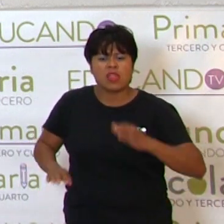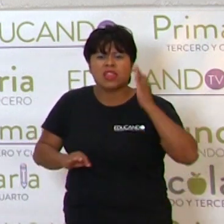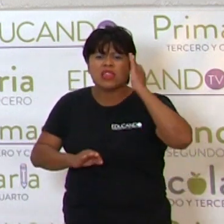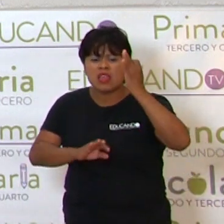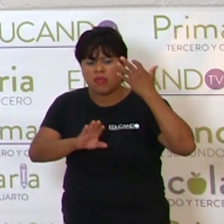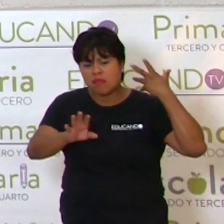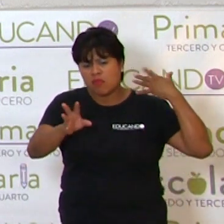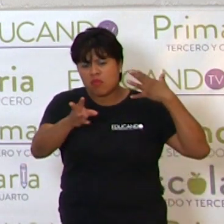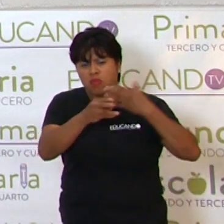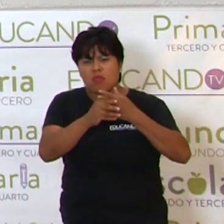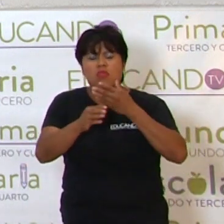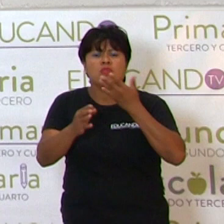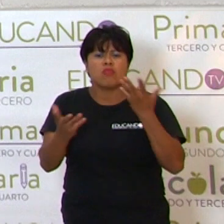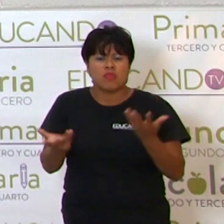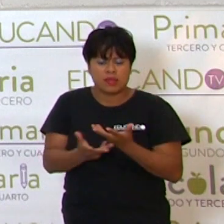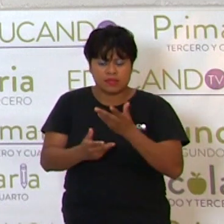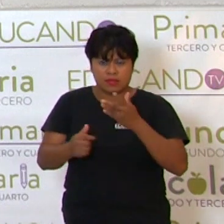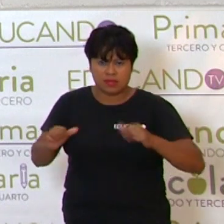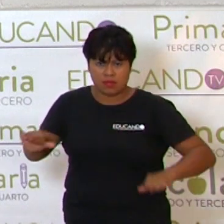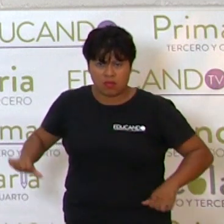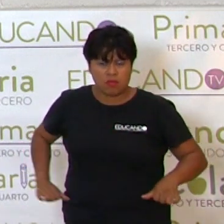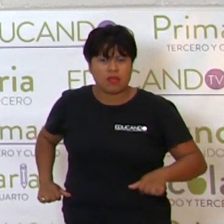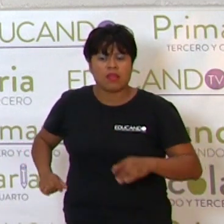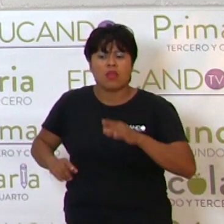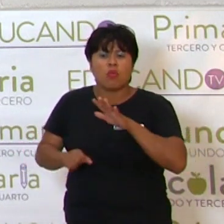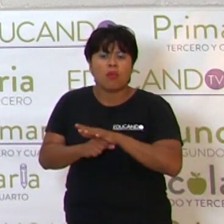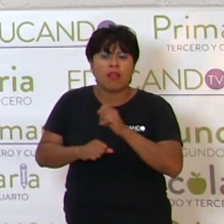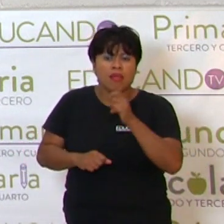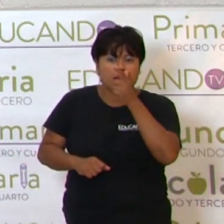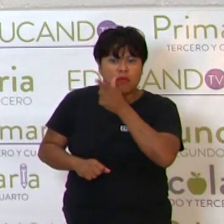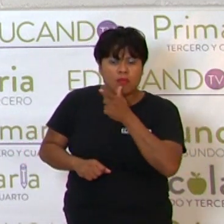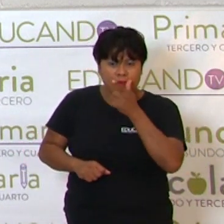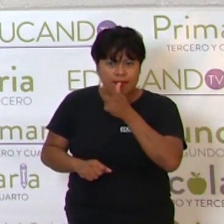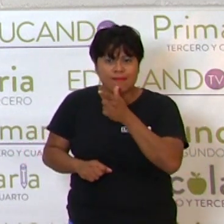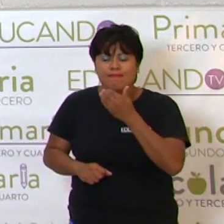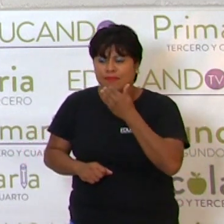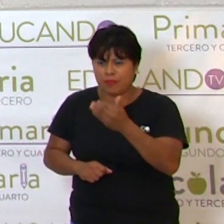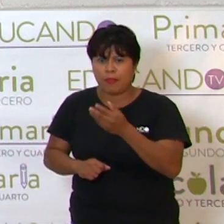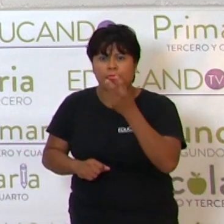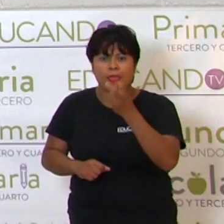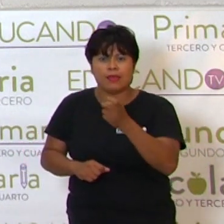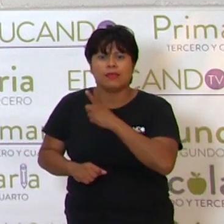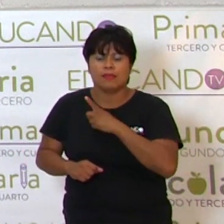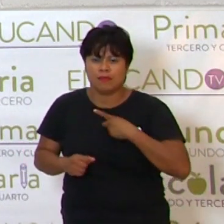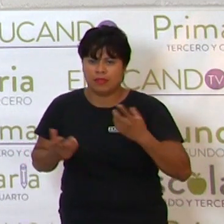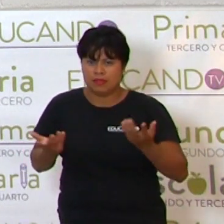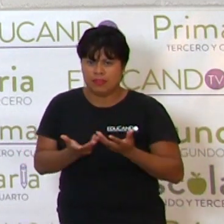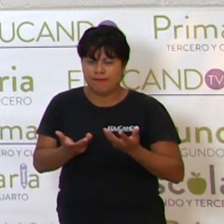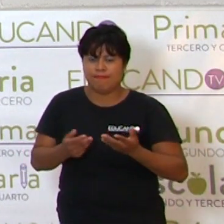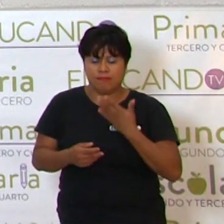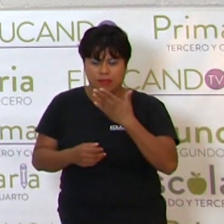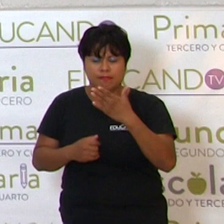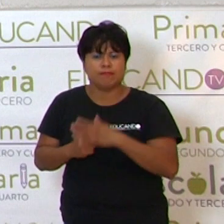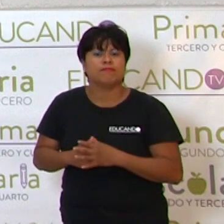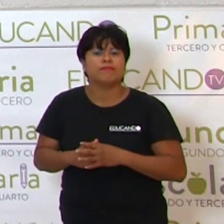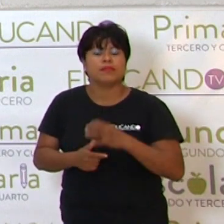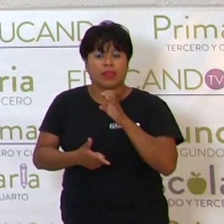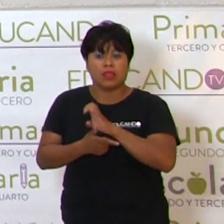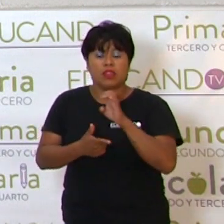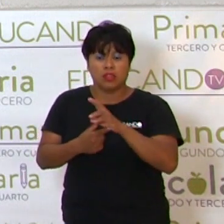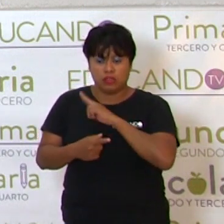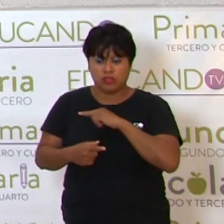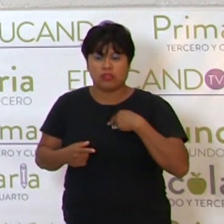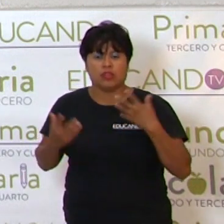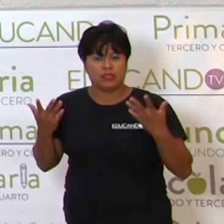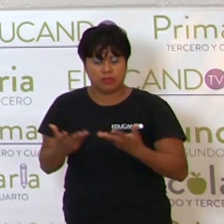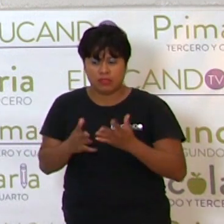donde se estaba desarrollando la obra, el tipo de lenguaje. Bien, eso es lo que tienen que hacer. Bien, pues entonces asumimos